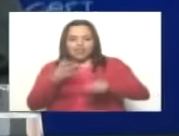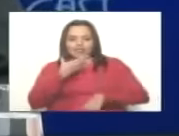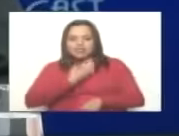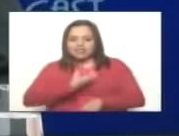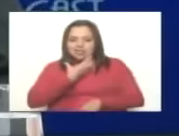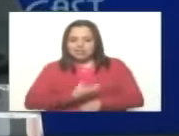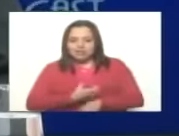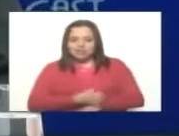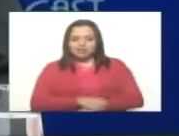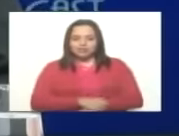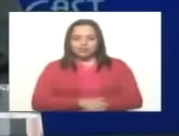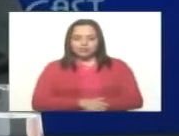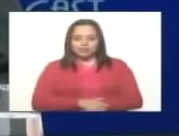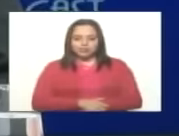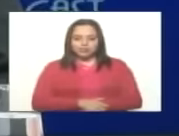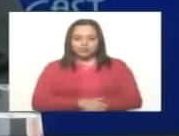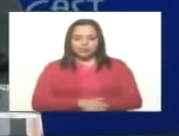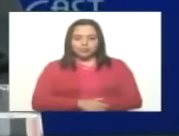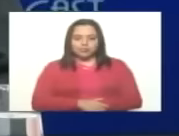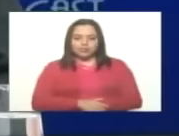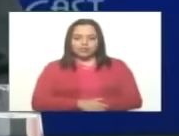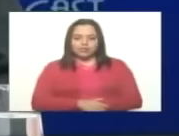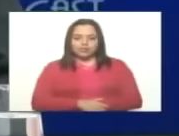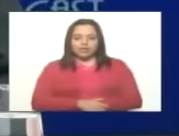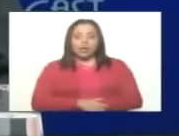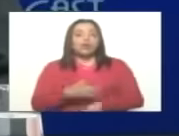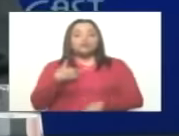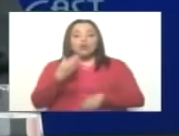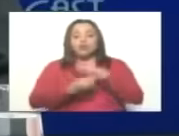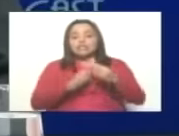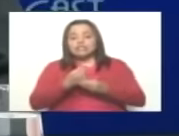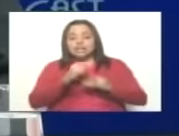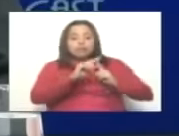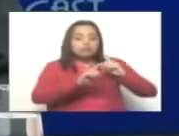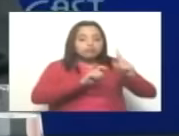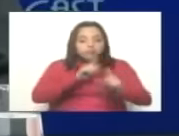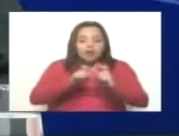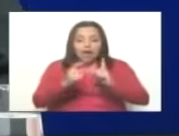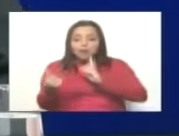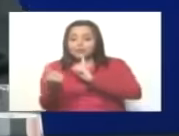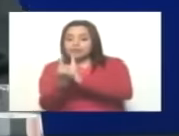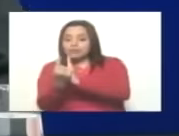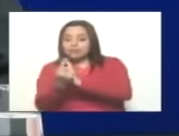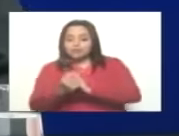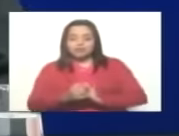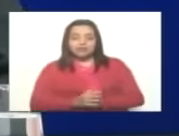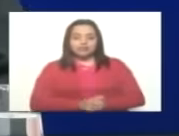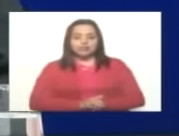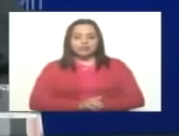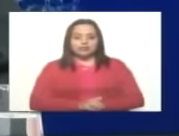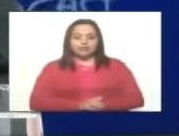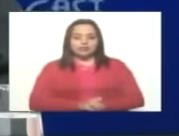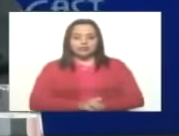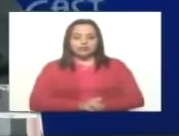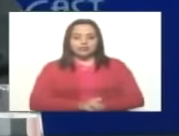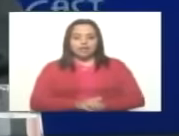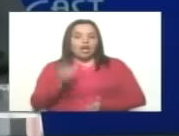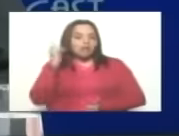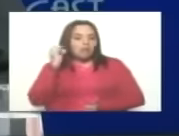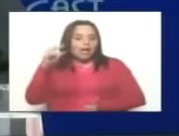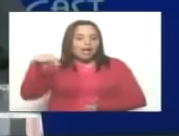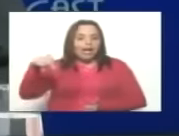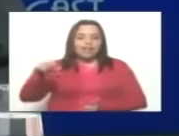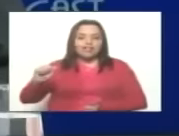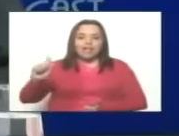el 19 de diciembre, yo los interrogué personalmente. A Natalia, a